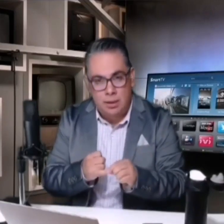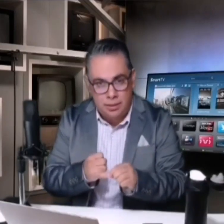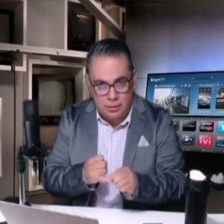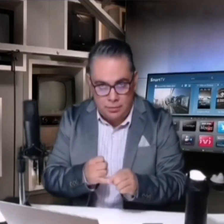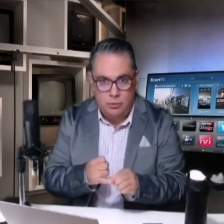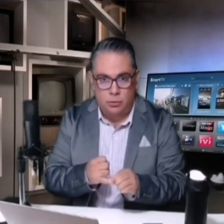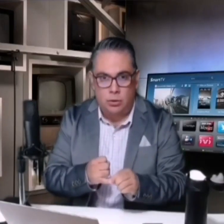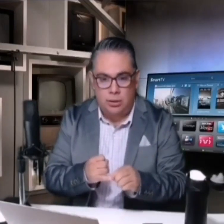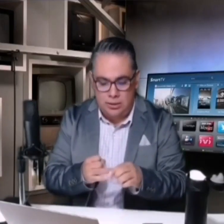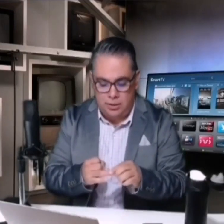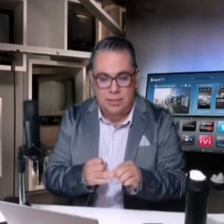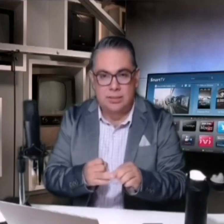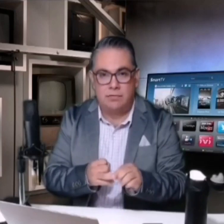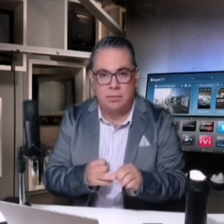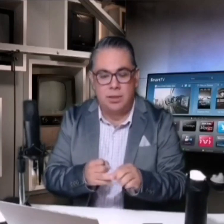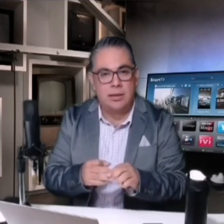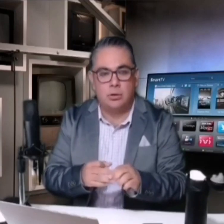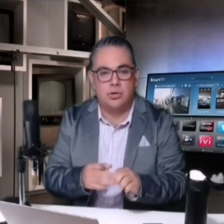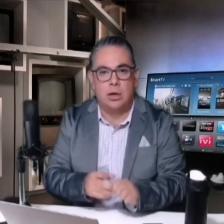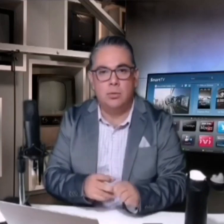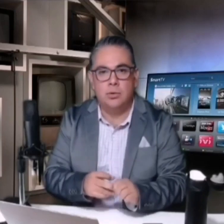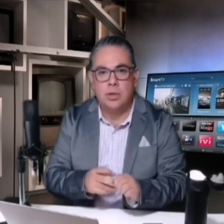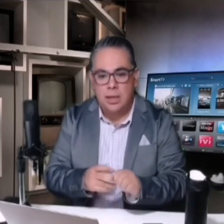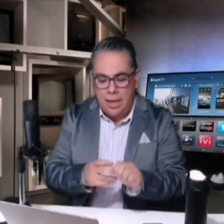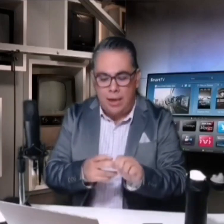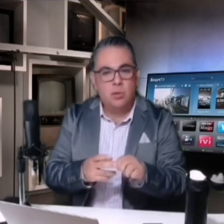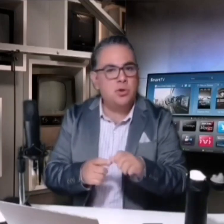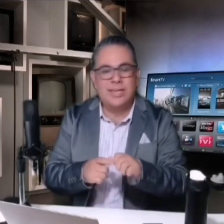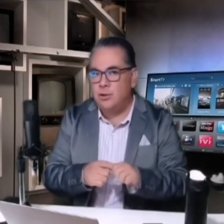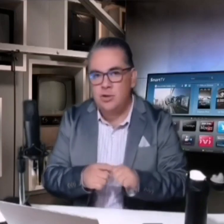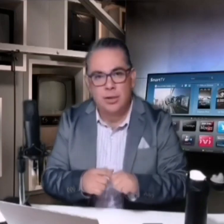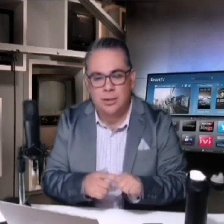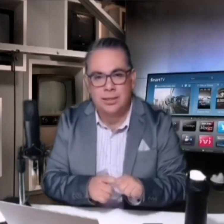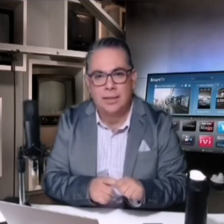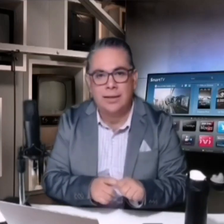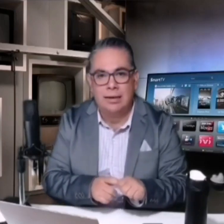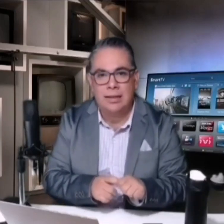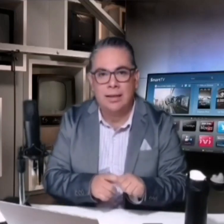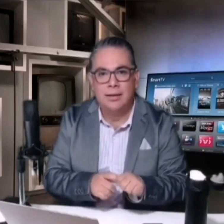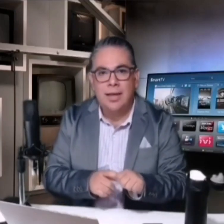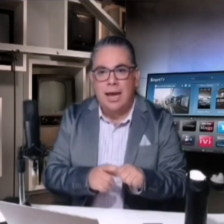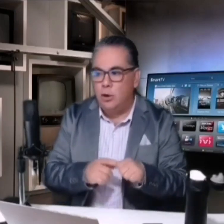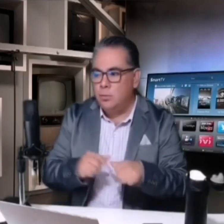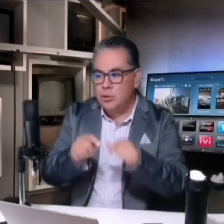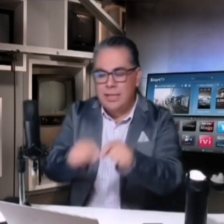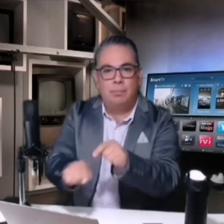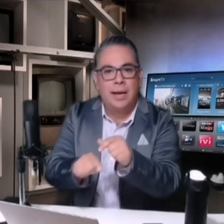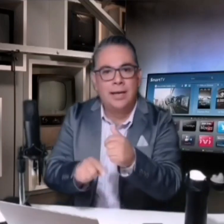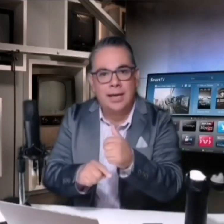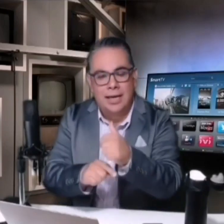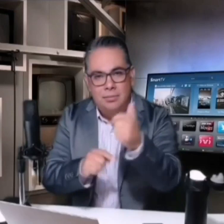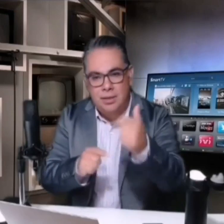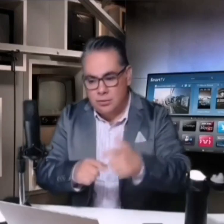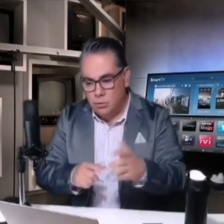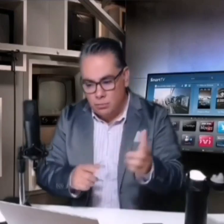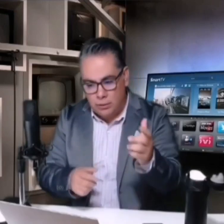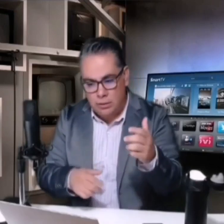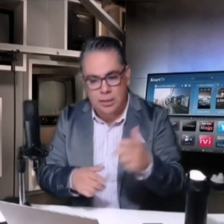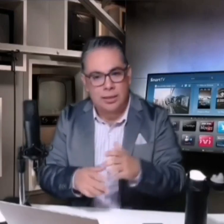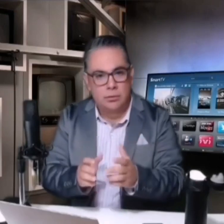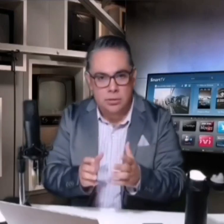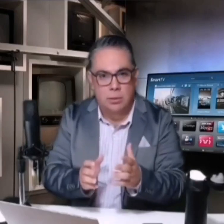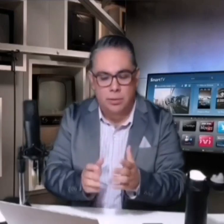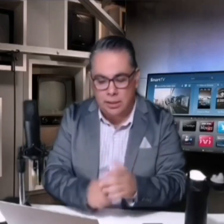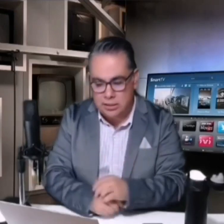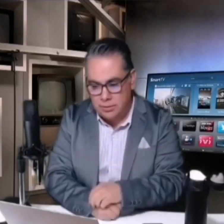Distracción, hablaba de tutores, padres de familia y de los alumnos. Alumnos que no se conectan en línea. Alumnos que apagan la cámara de su